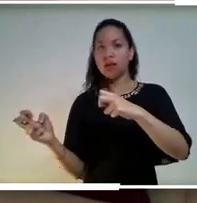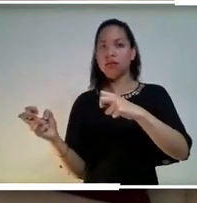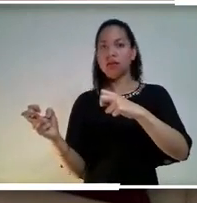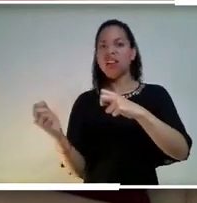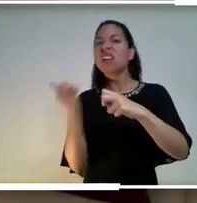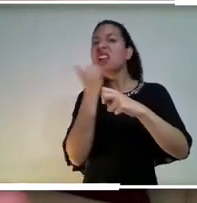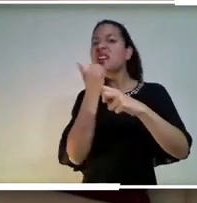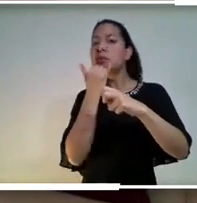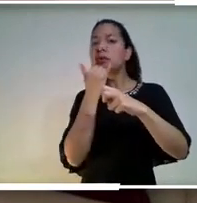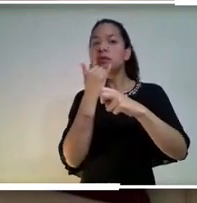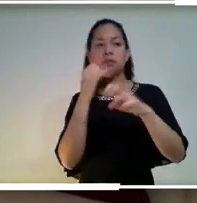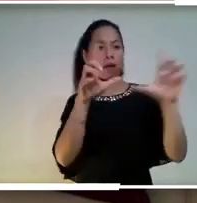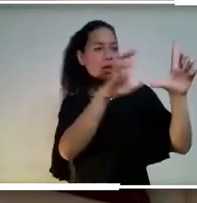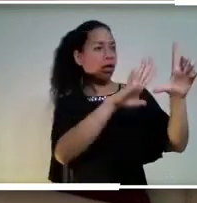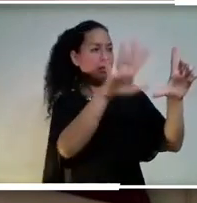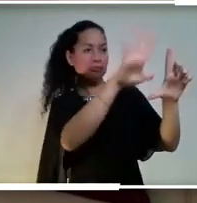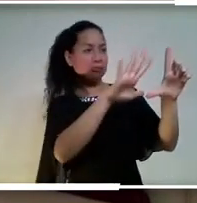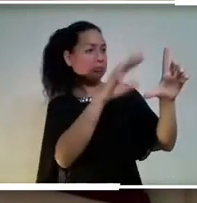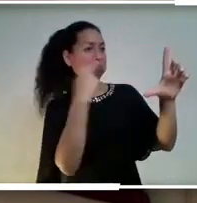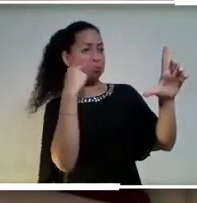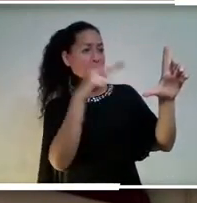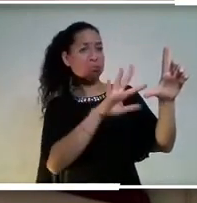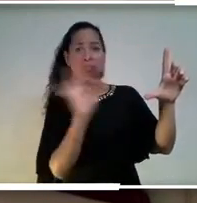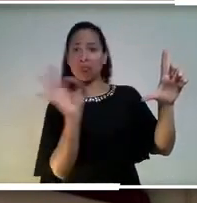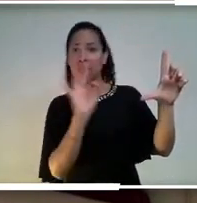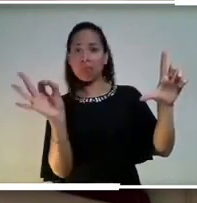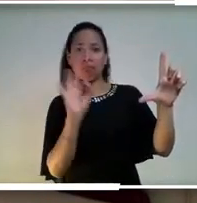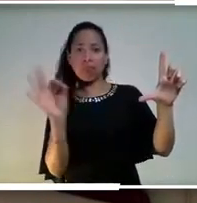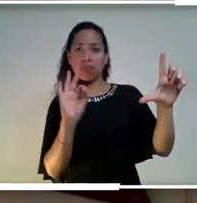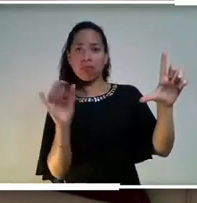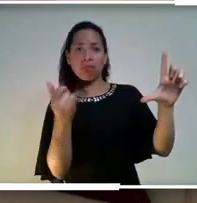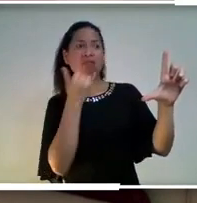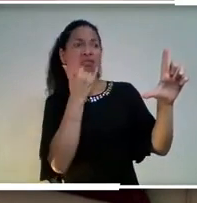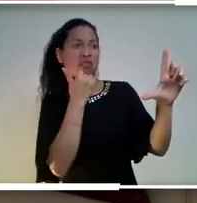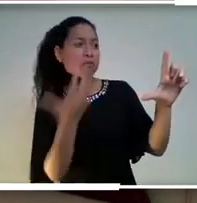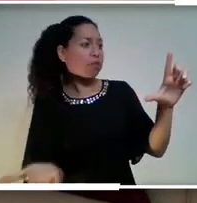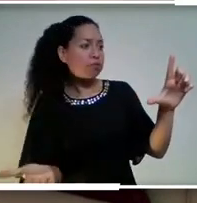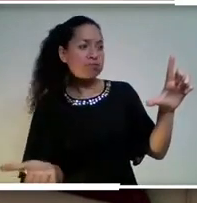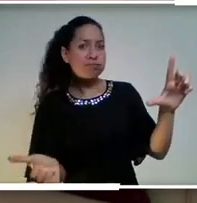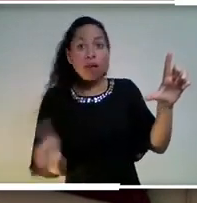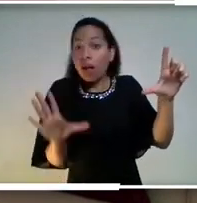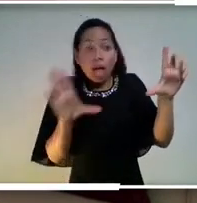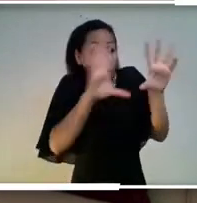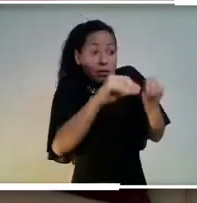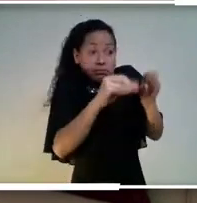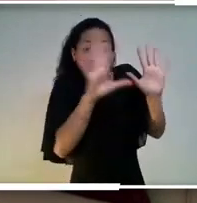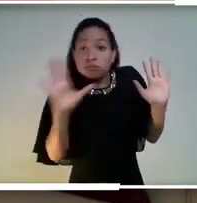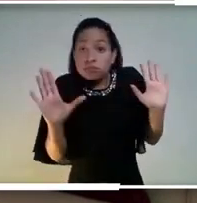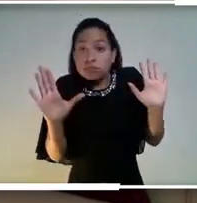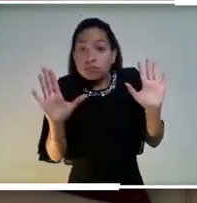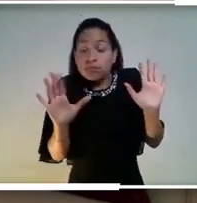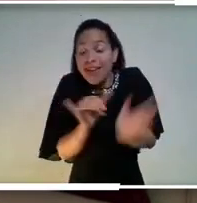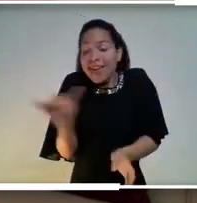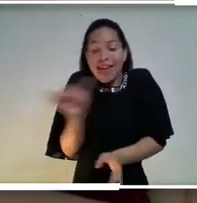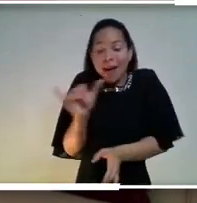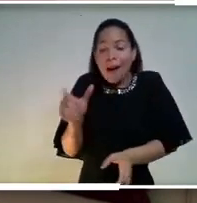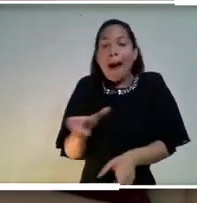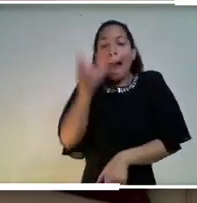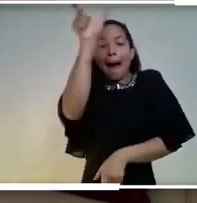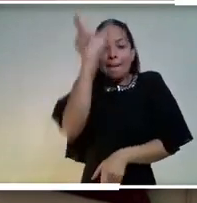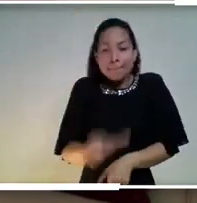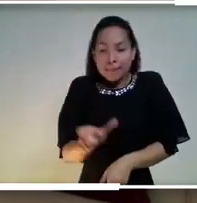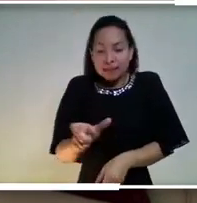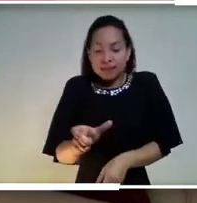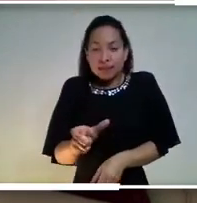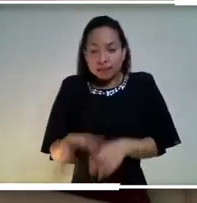deja desear no va a ninguna parte y así ocurre con la persona o alma viviente no existe después de